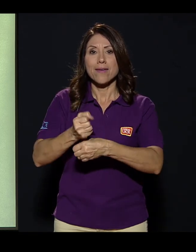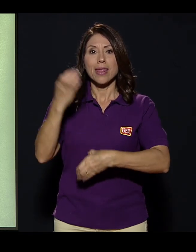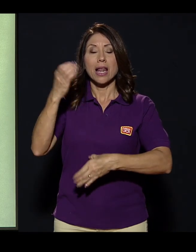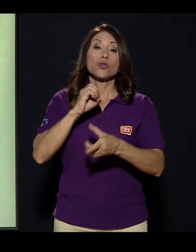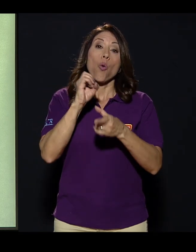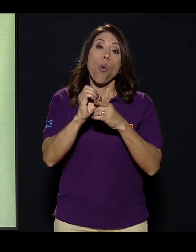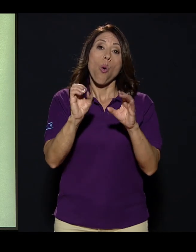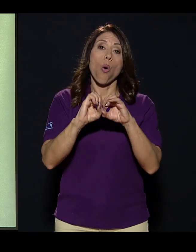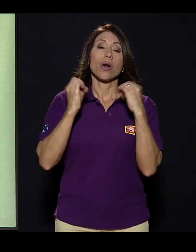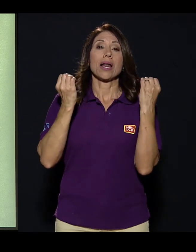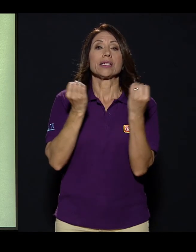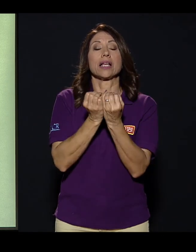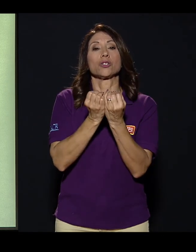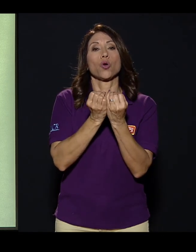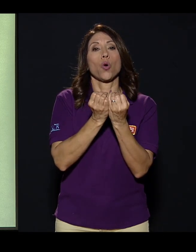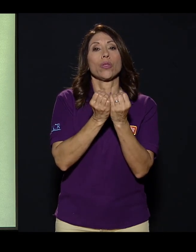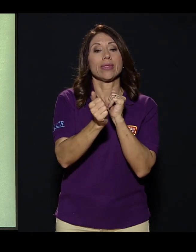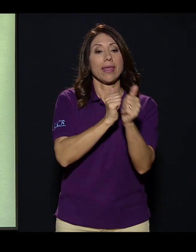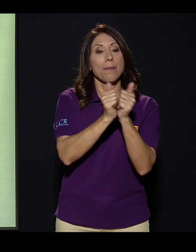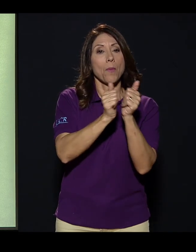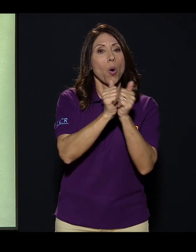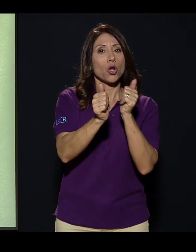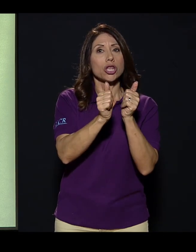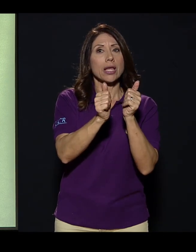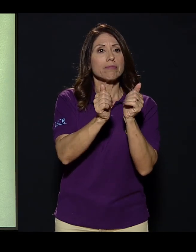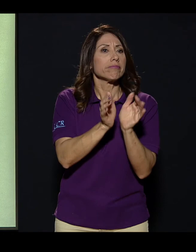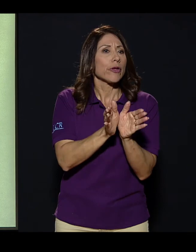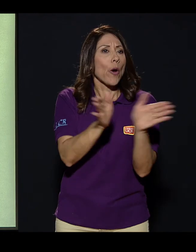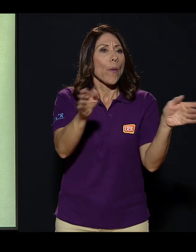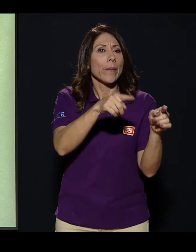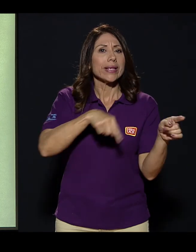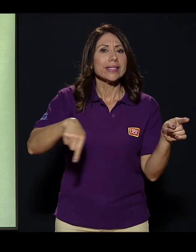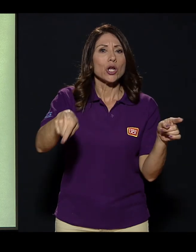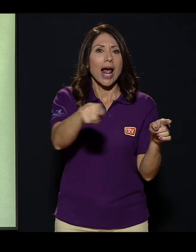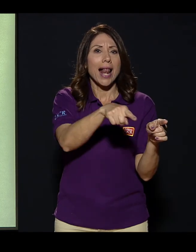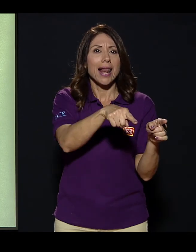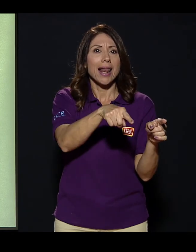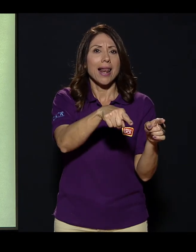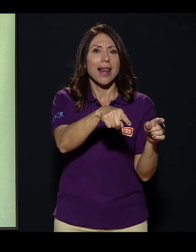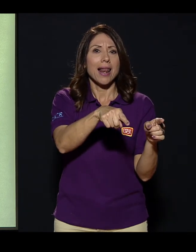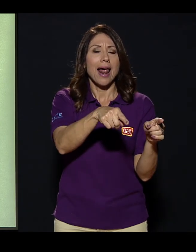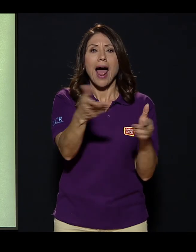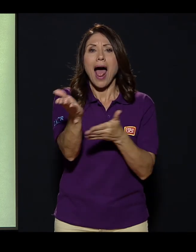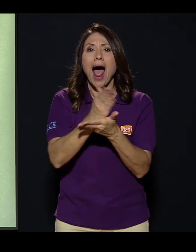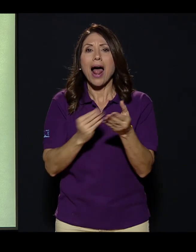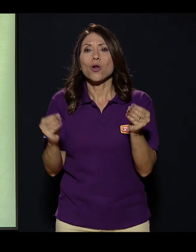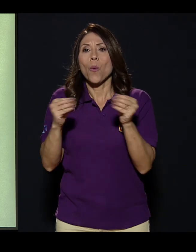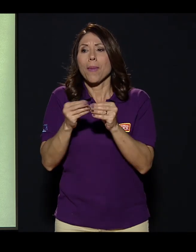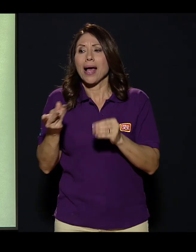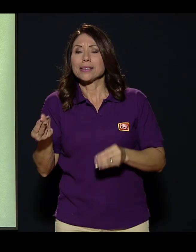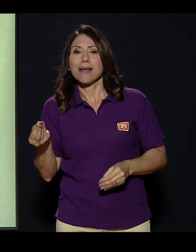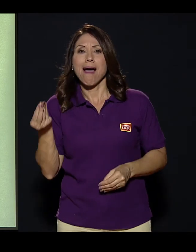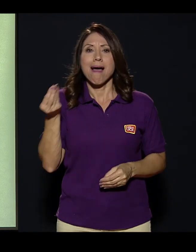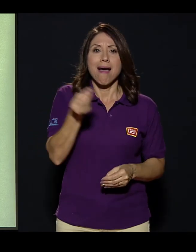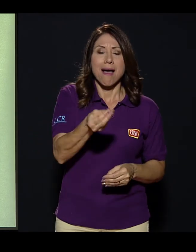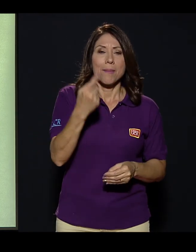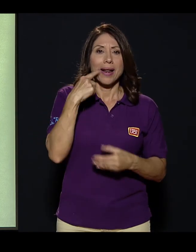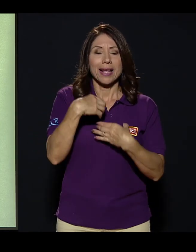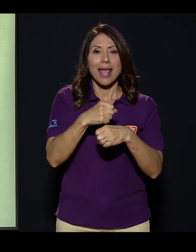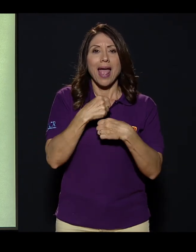adaptado. Es una realidad. A una federación convencional no le dan más plata porque van a hacer un